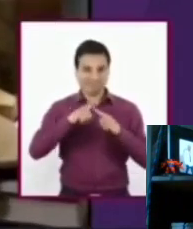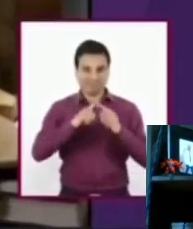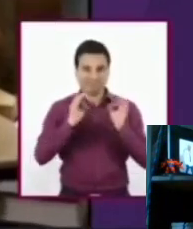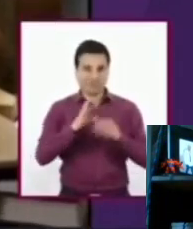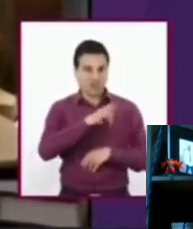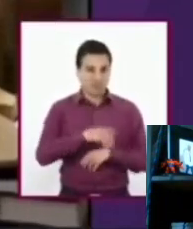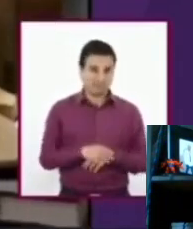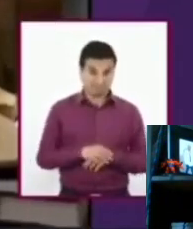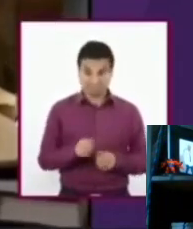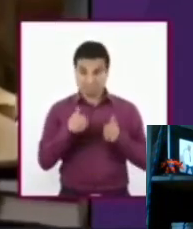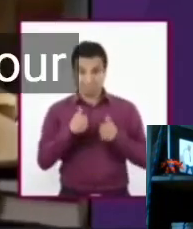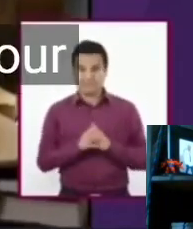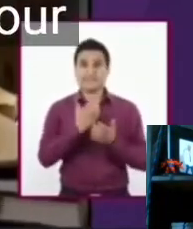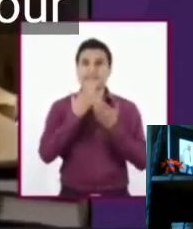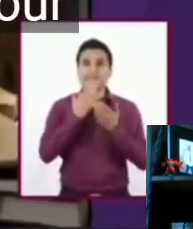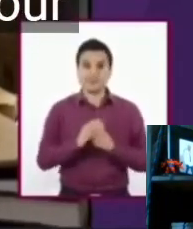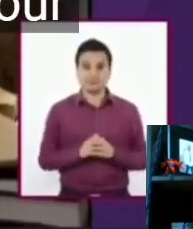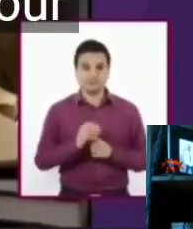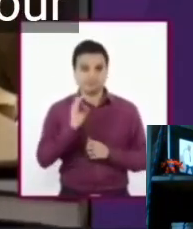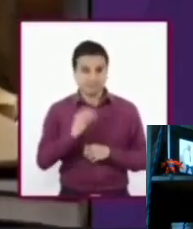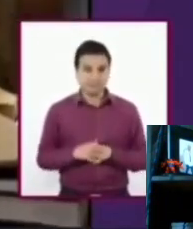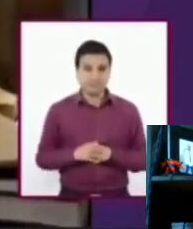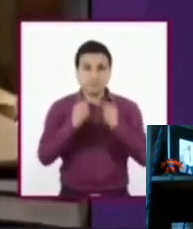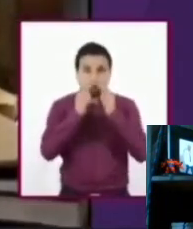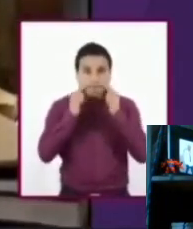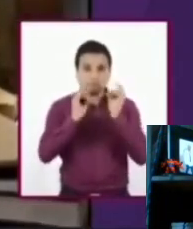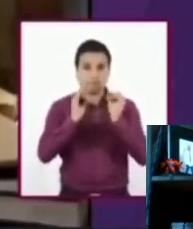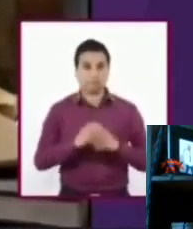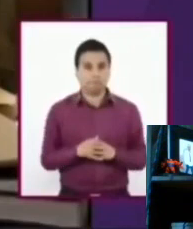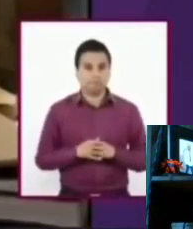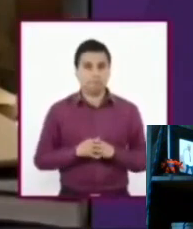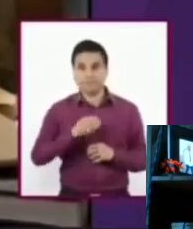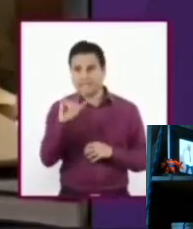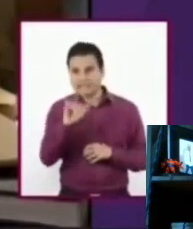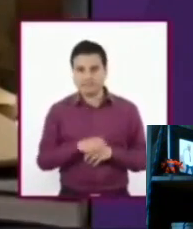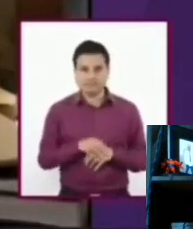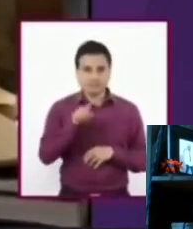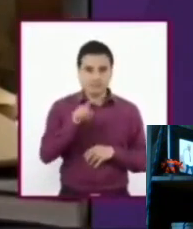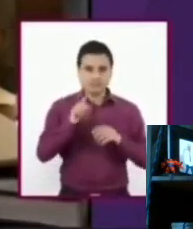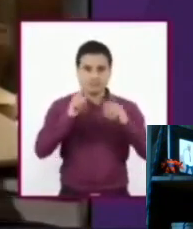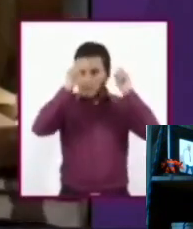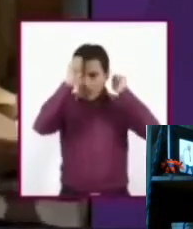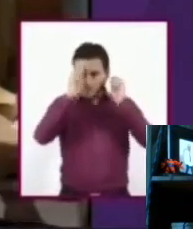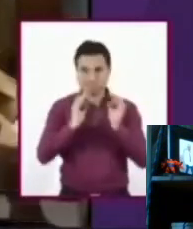de estas escuelas en jorhat